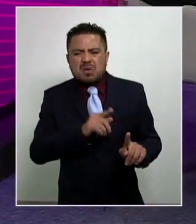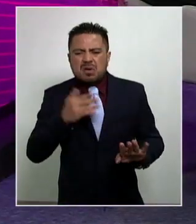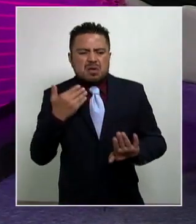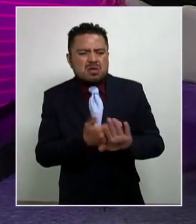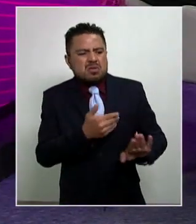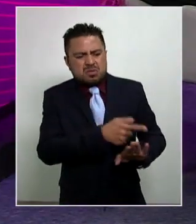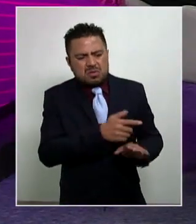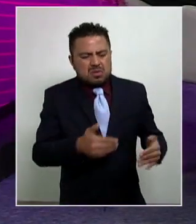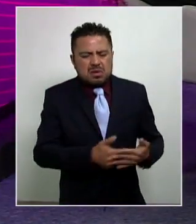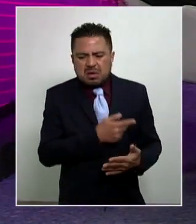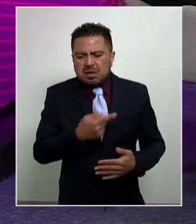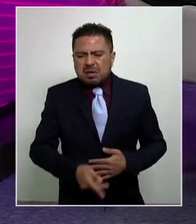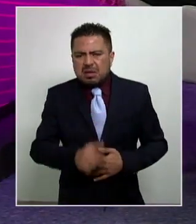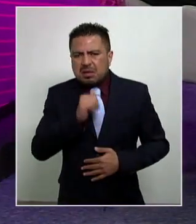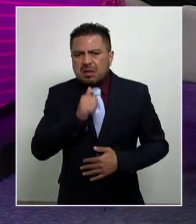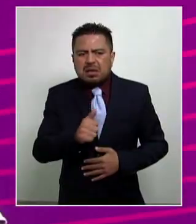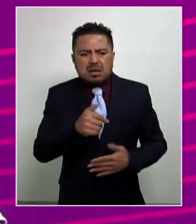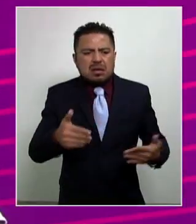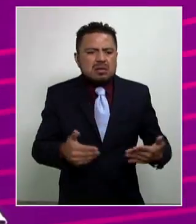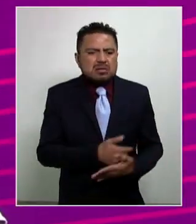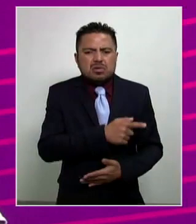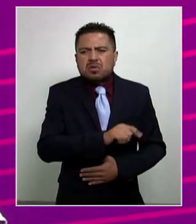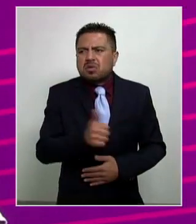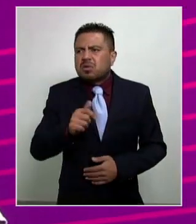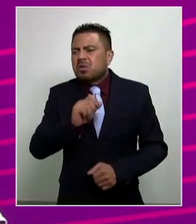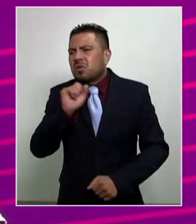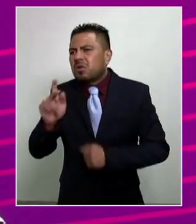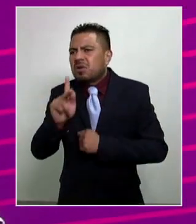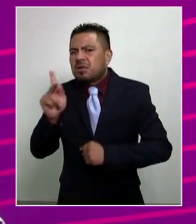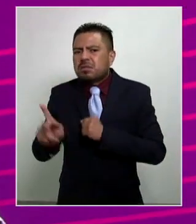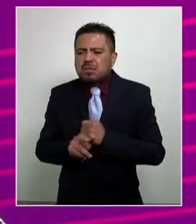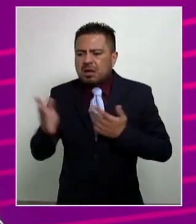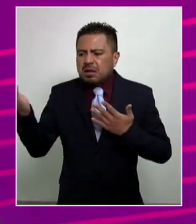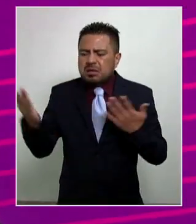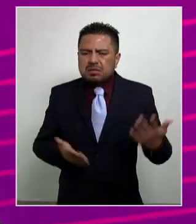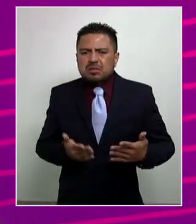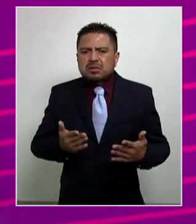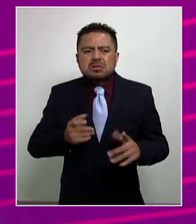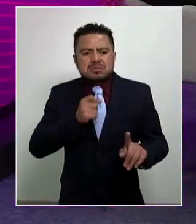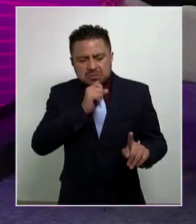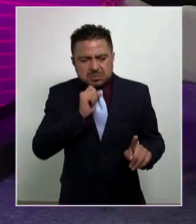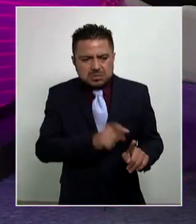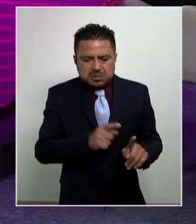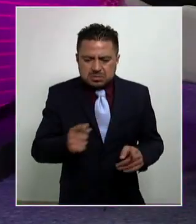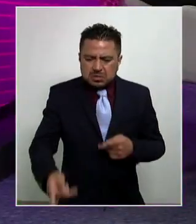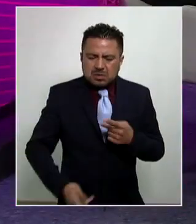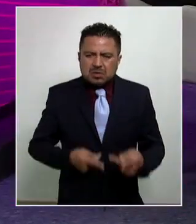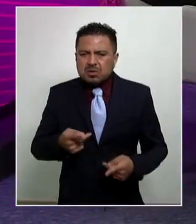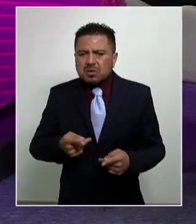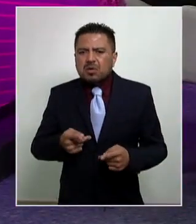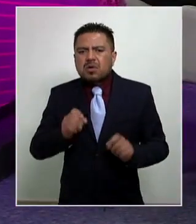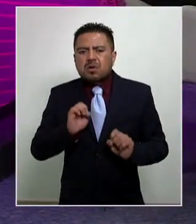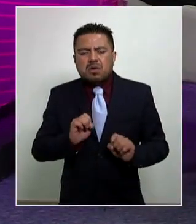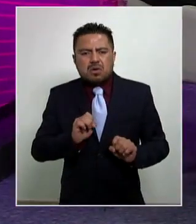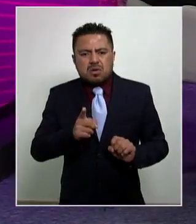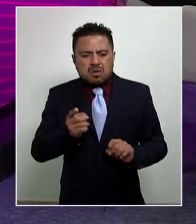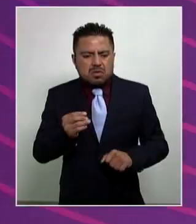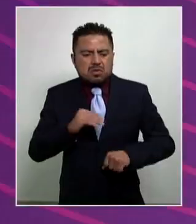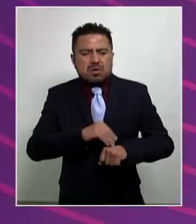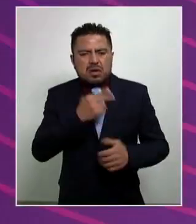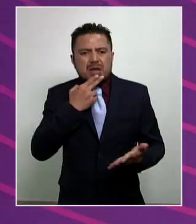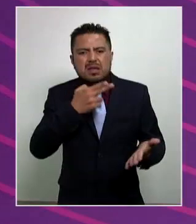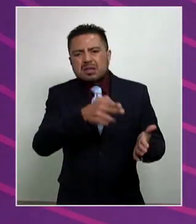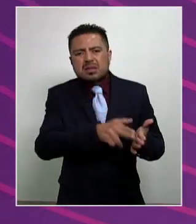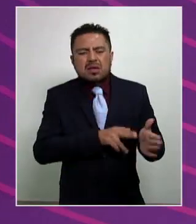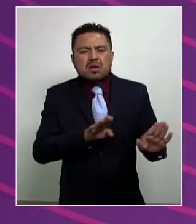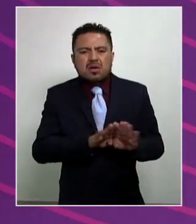no es de aquí, que no es nacional, que viene de otro lado, que al mismo tiempo te cuestionen o te asuman o te etiqueten